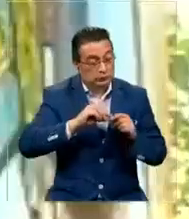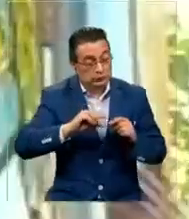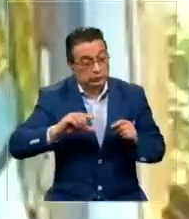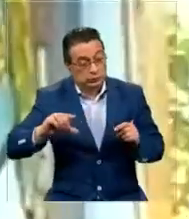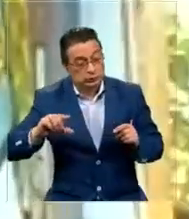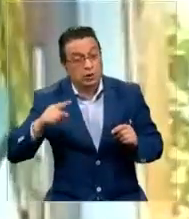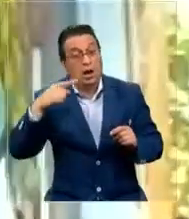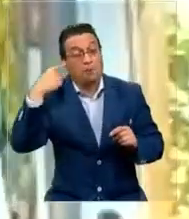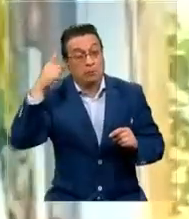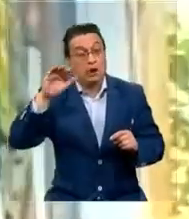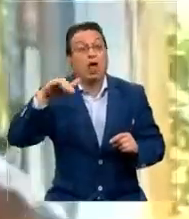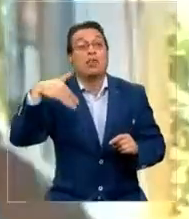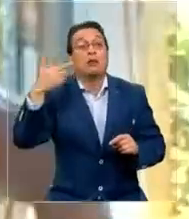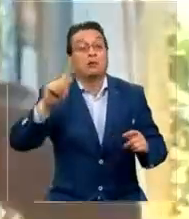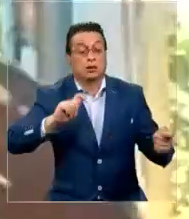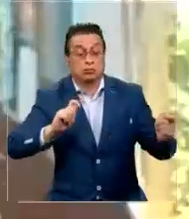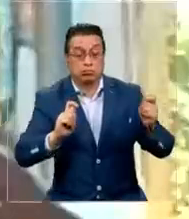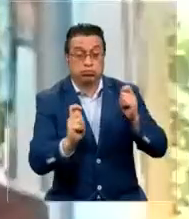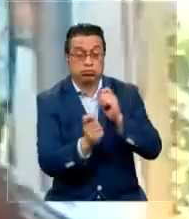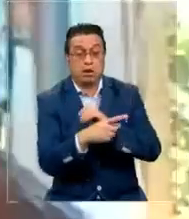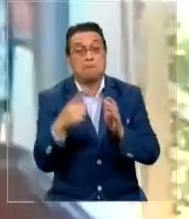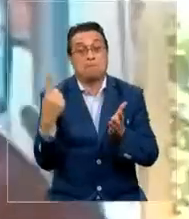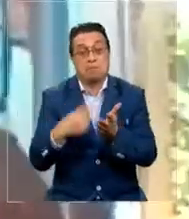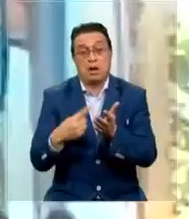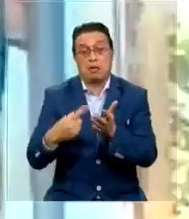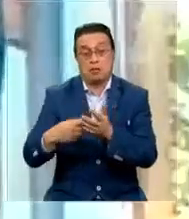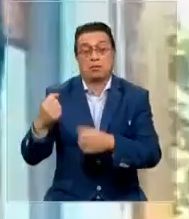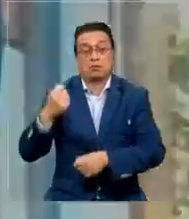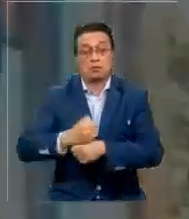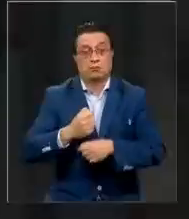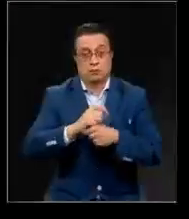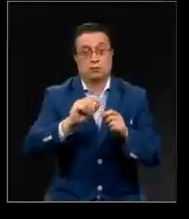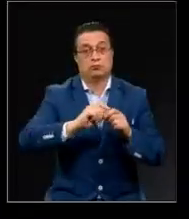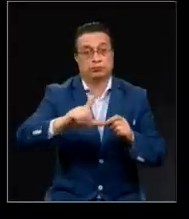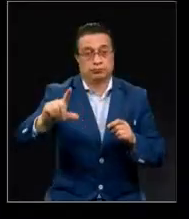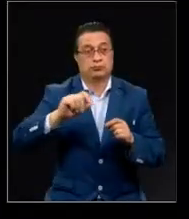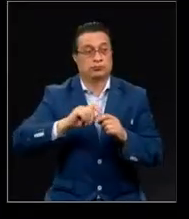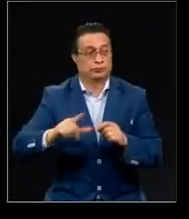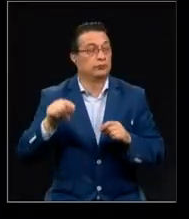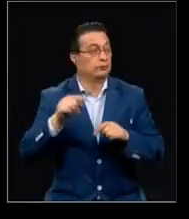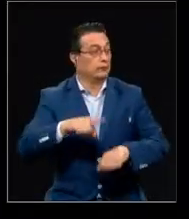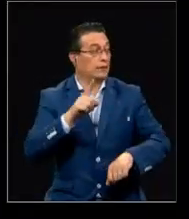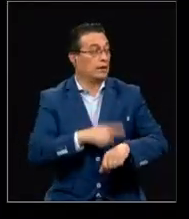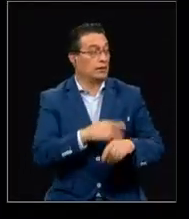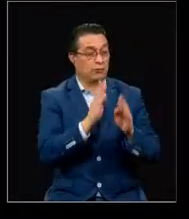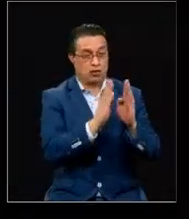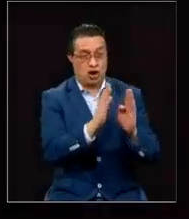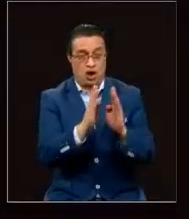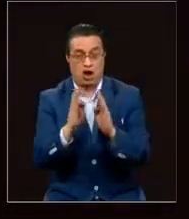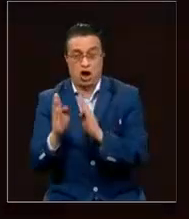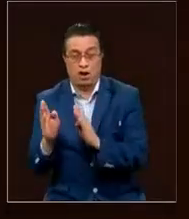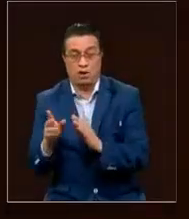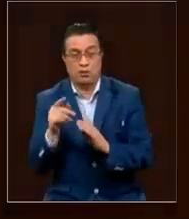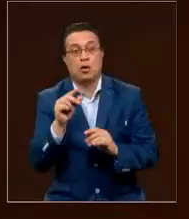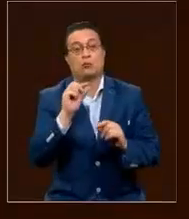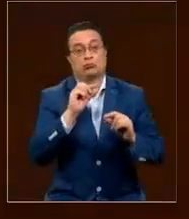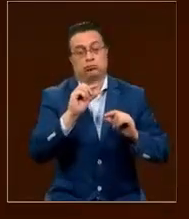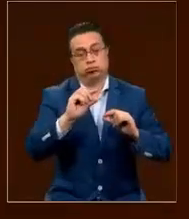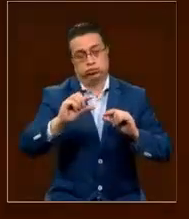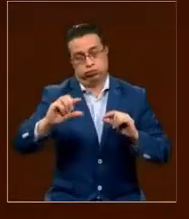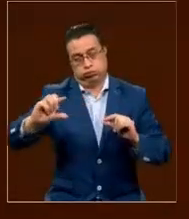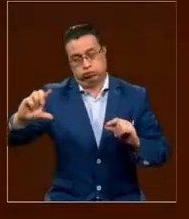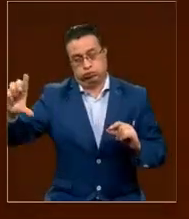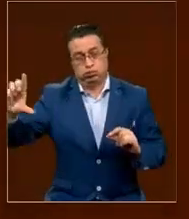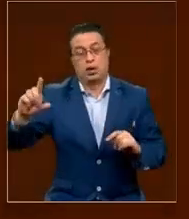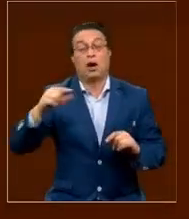pero que se va a convertir en miles y miles de pequeños emprendimientos. Periodo de reordenamiento que será gradual.